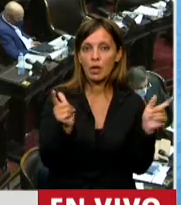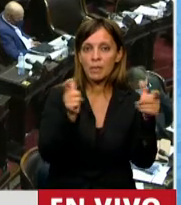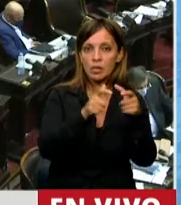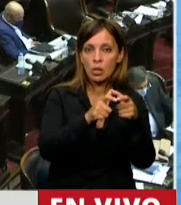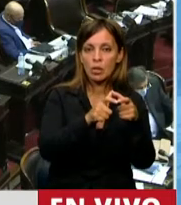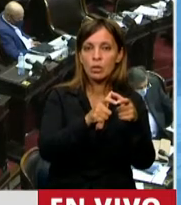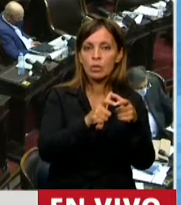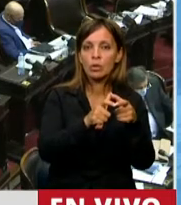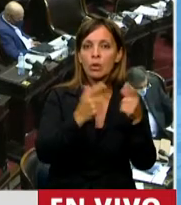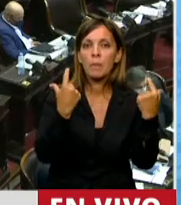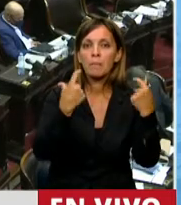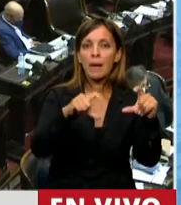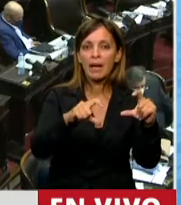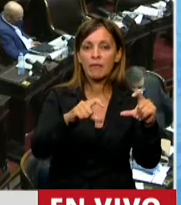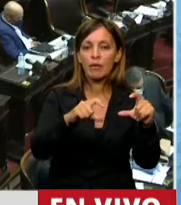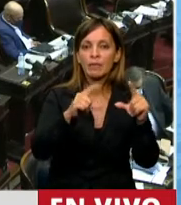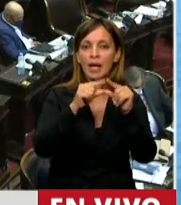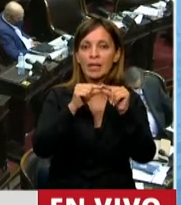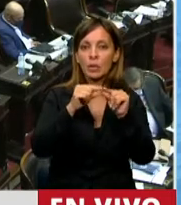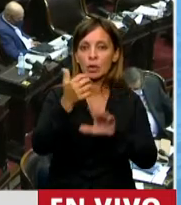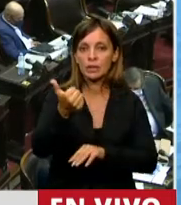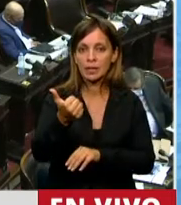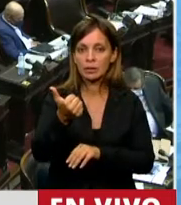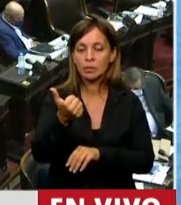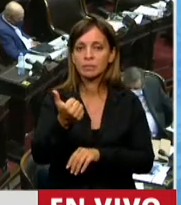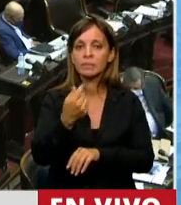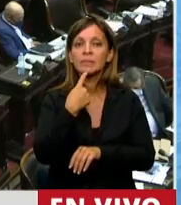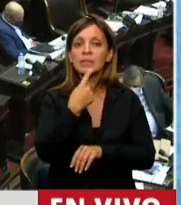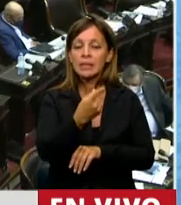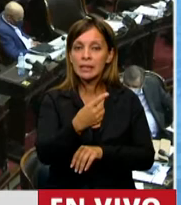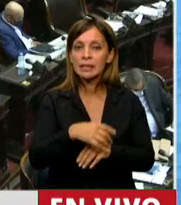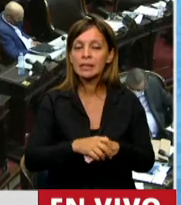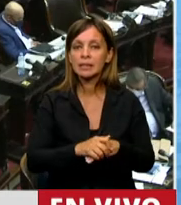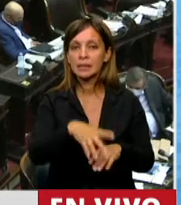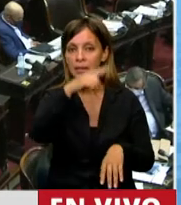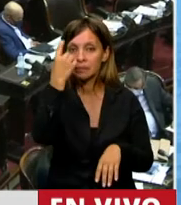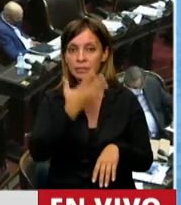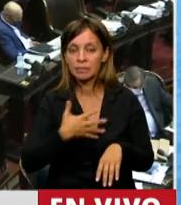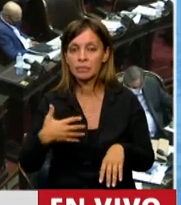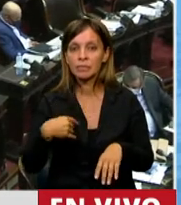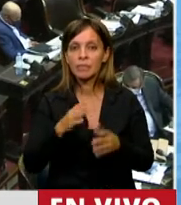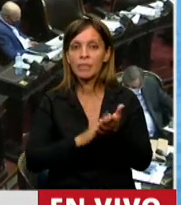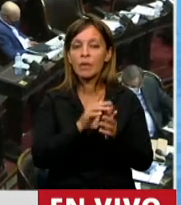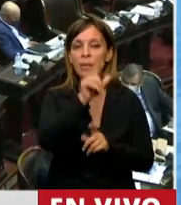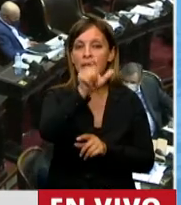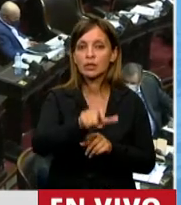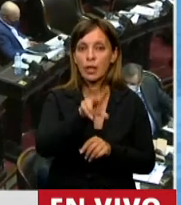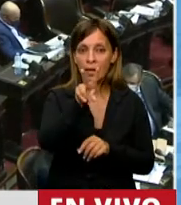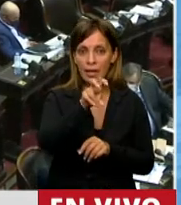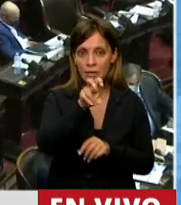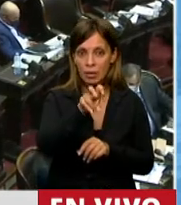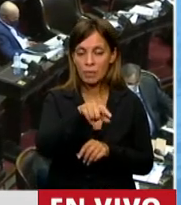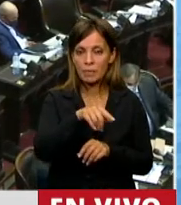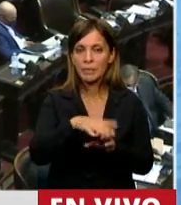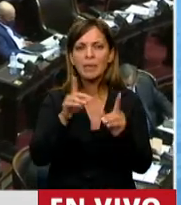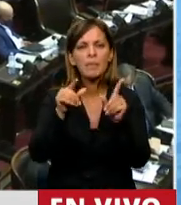un párrafo del artículo 6 que contemplaba la subrogación del Estado en el beneficiario que percibió el pago.